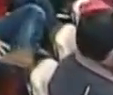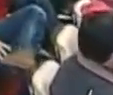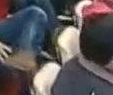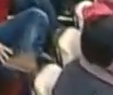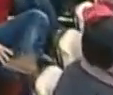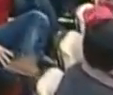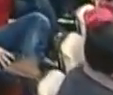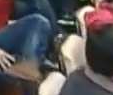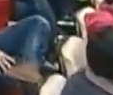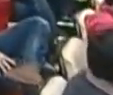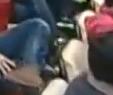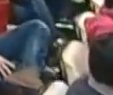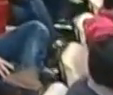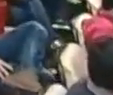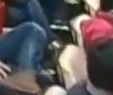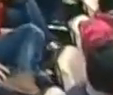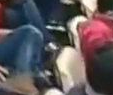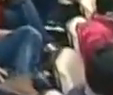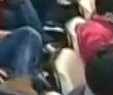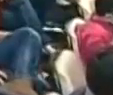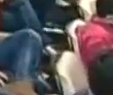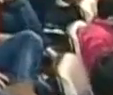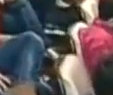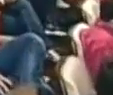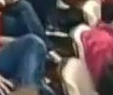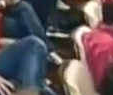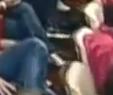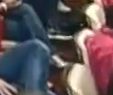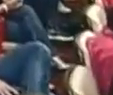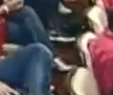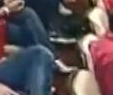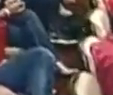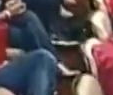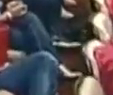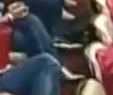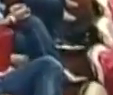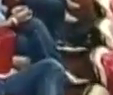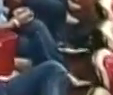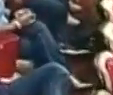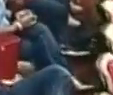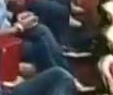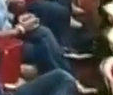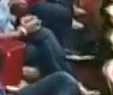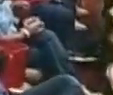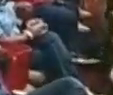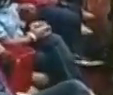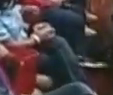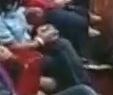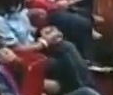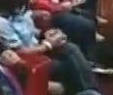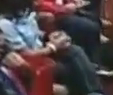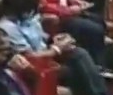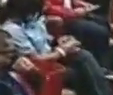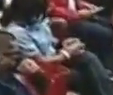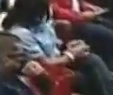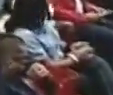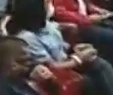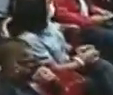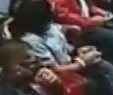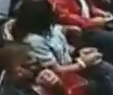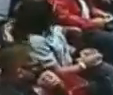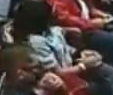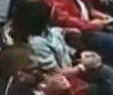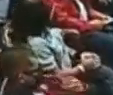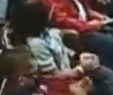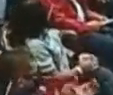A esta hora el presidente del Partido Socialista Unido de Venezuela, Nicolás Maduro Moros, llega en compañía de la primera combatiente diputada a